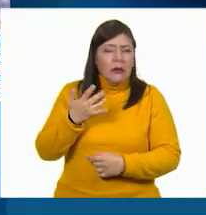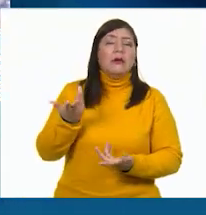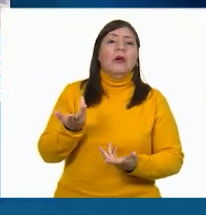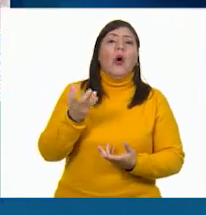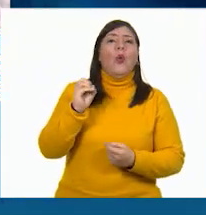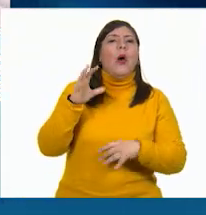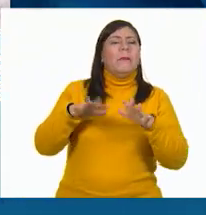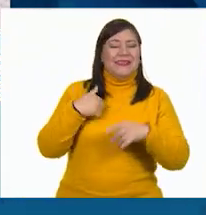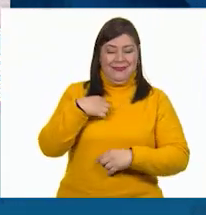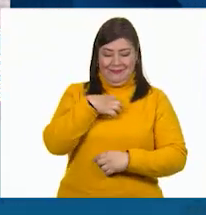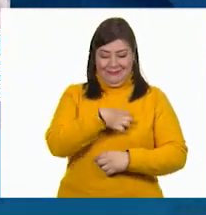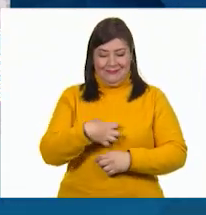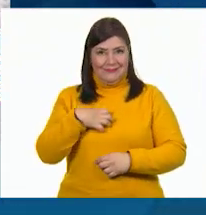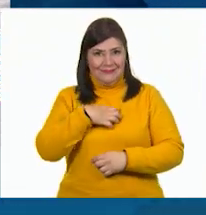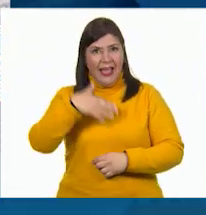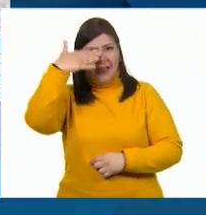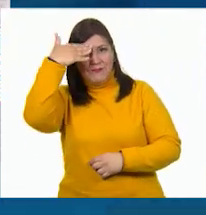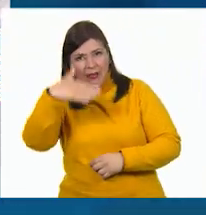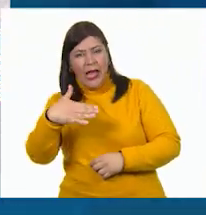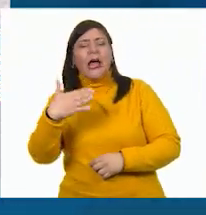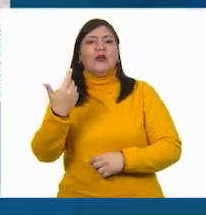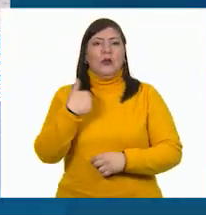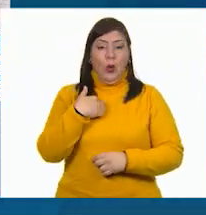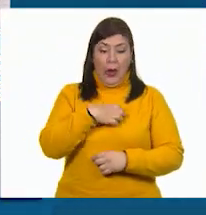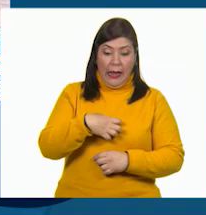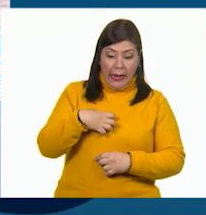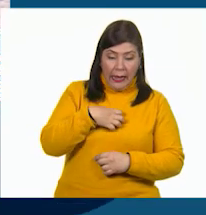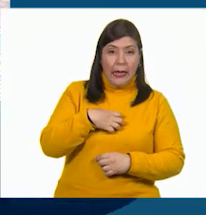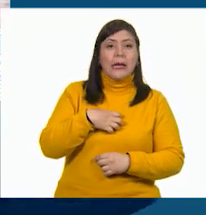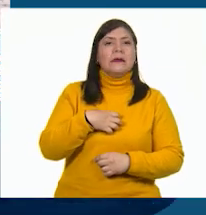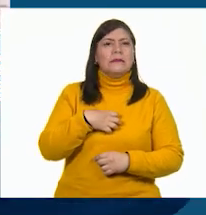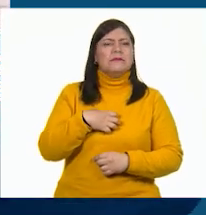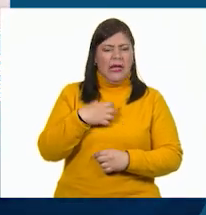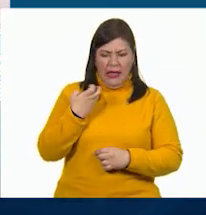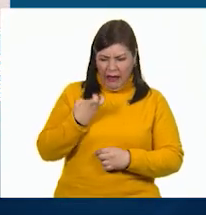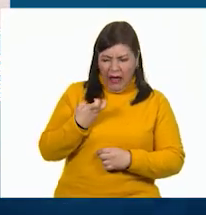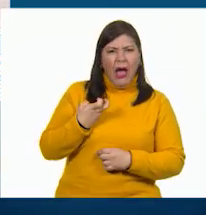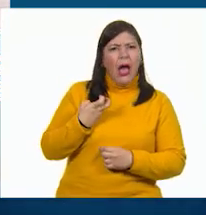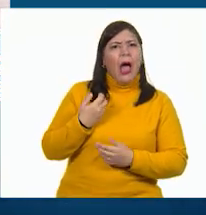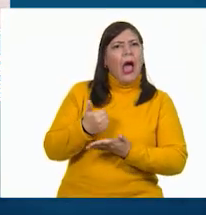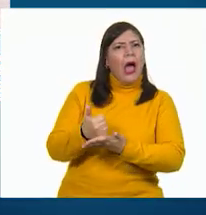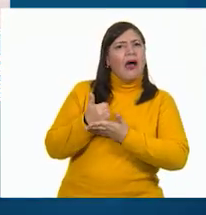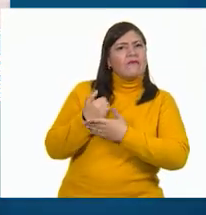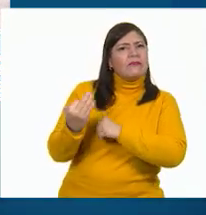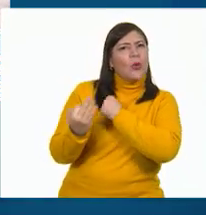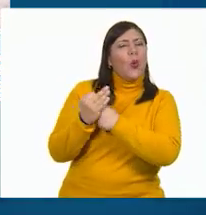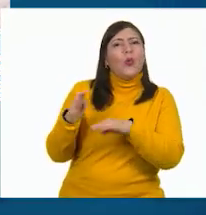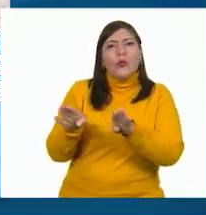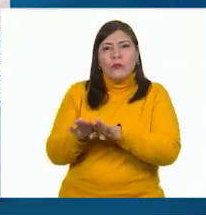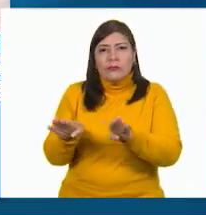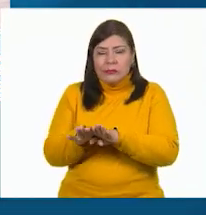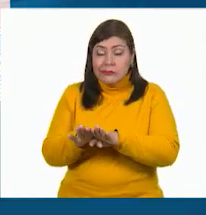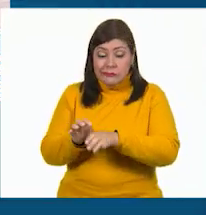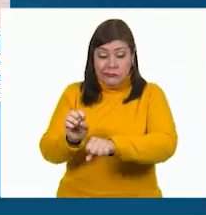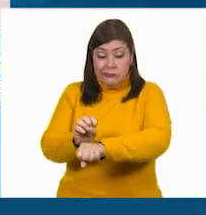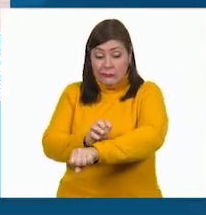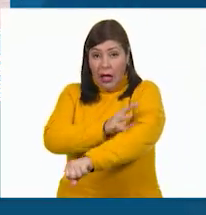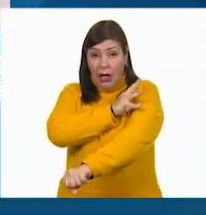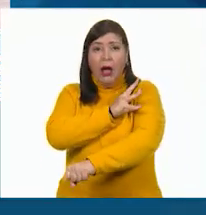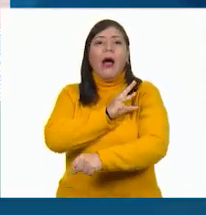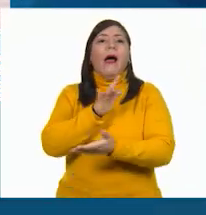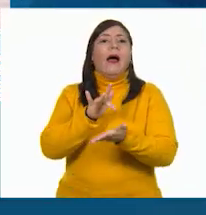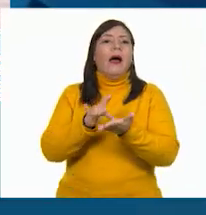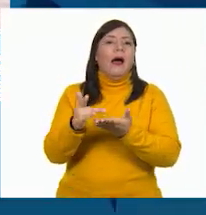contento, pero saber cómo esa emoción me puede ayudar. Las emociones son parte de nuestra